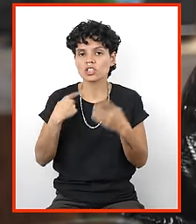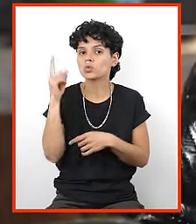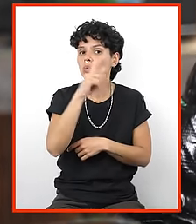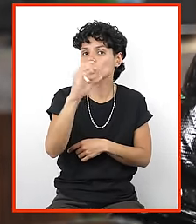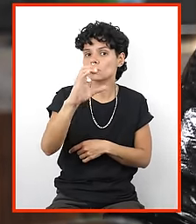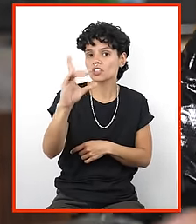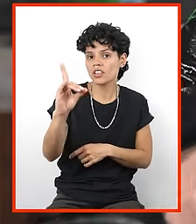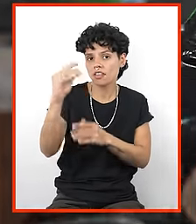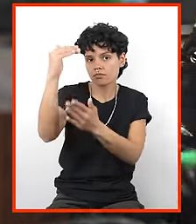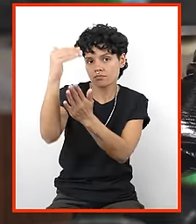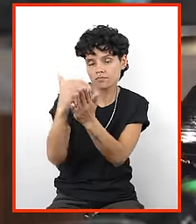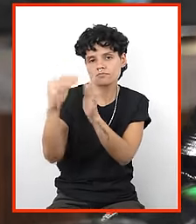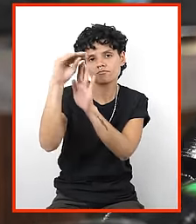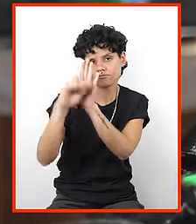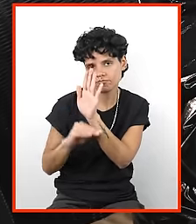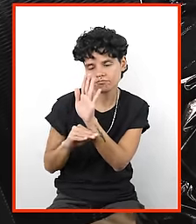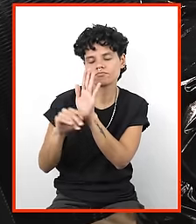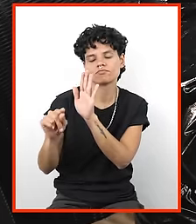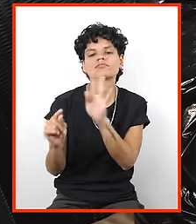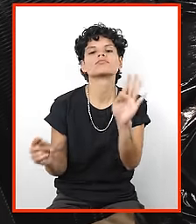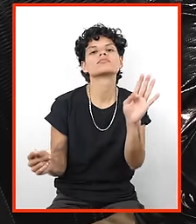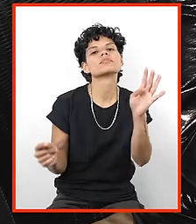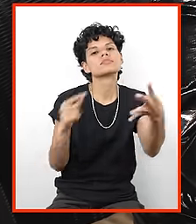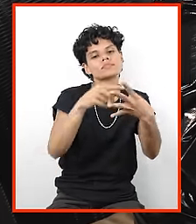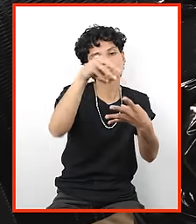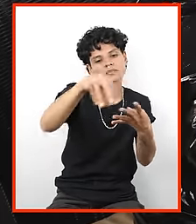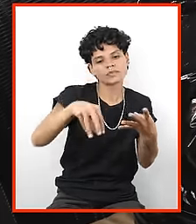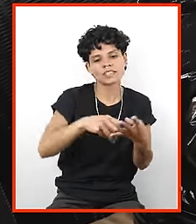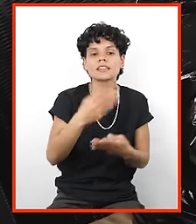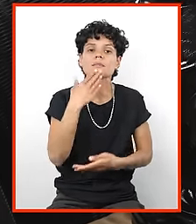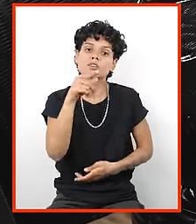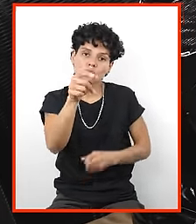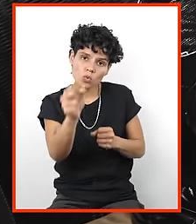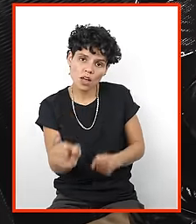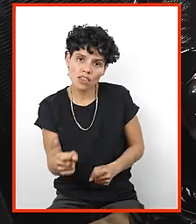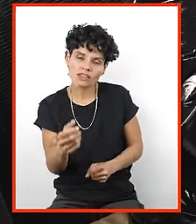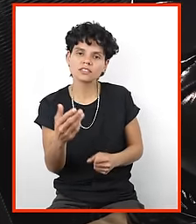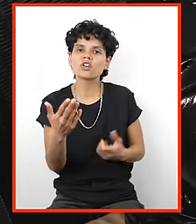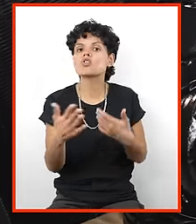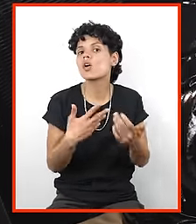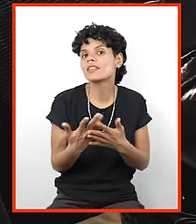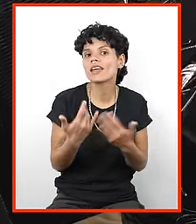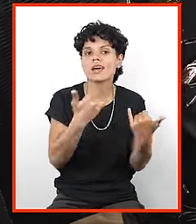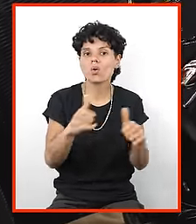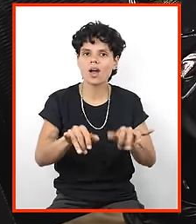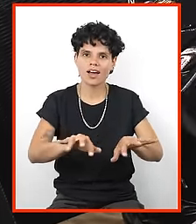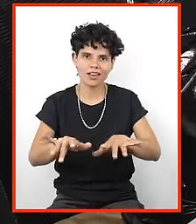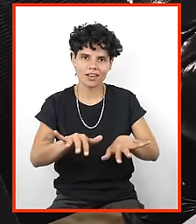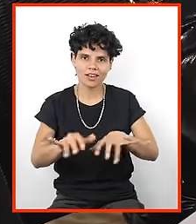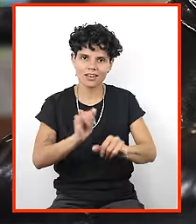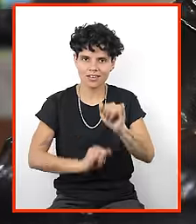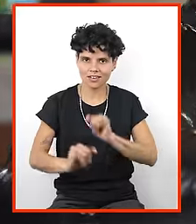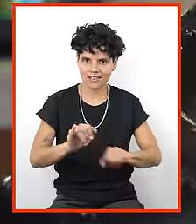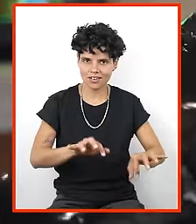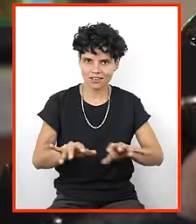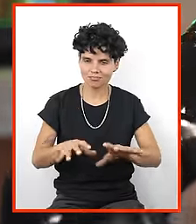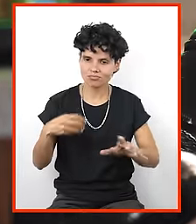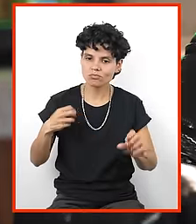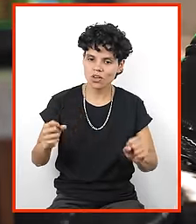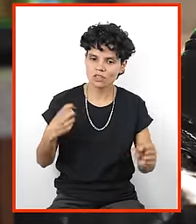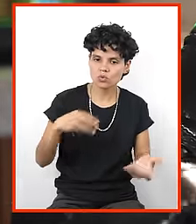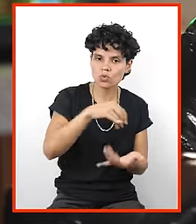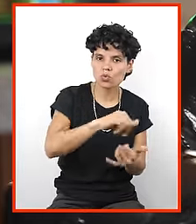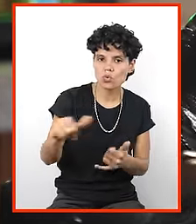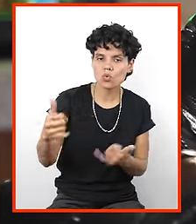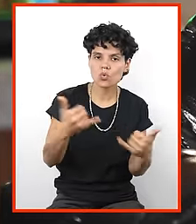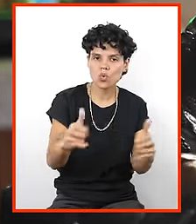Supernova de su próximo trabajo. Tú también puedes poner ficha, ¿ah? Puedes poner ficha en Juega en Línea. Nosotros tenemos, por